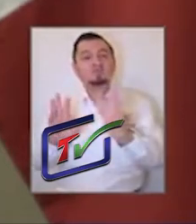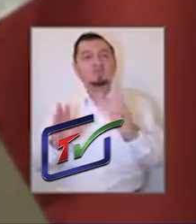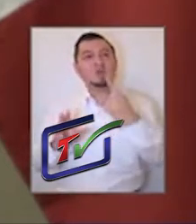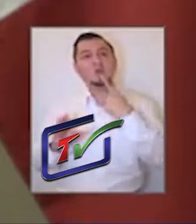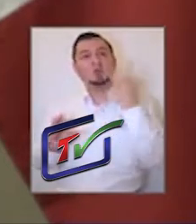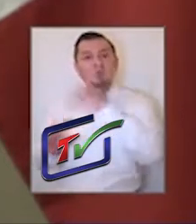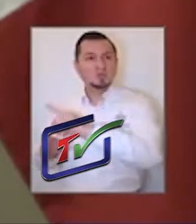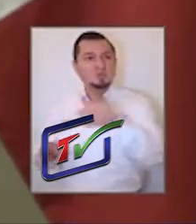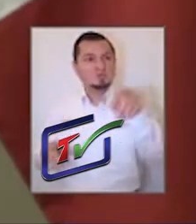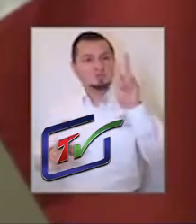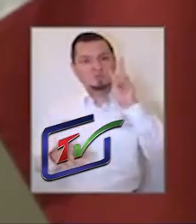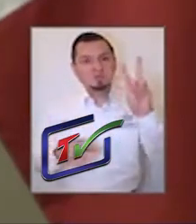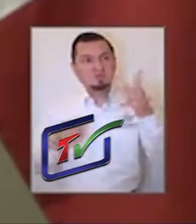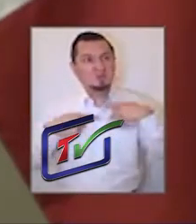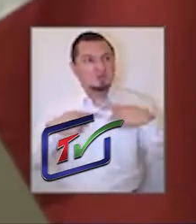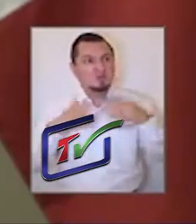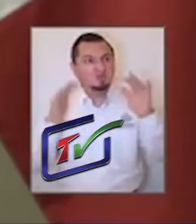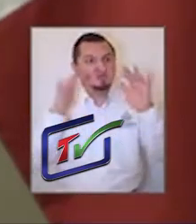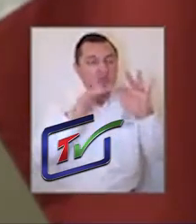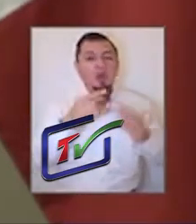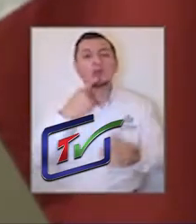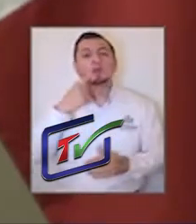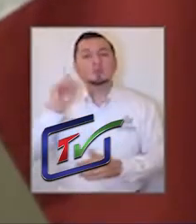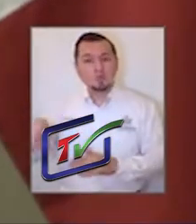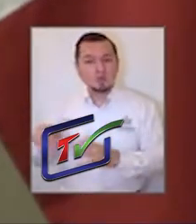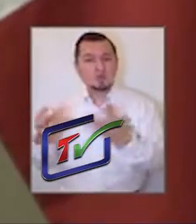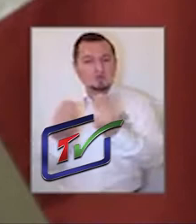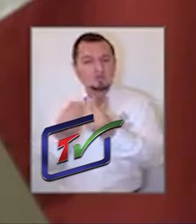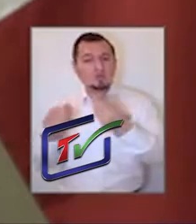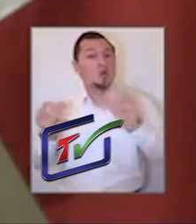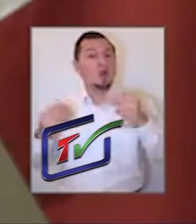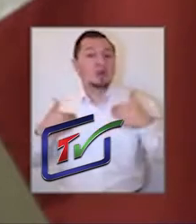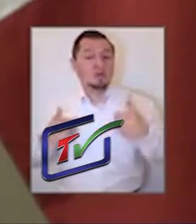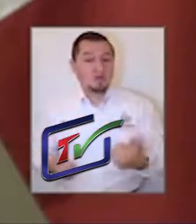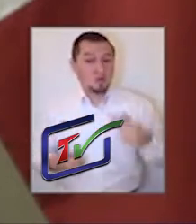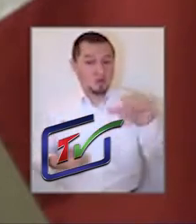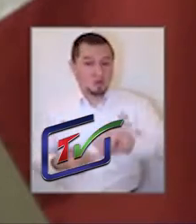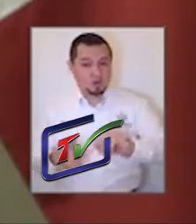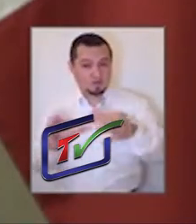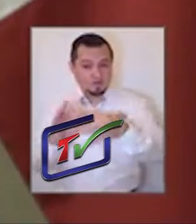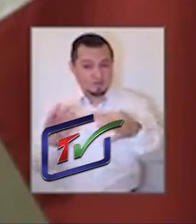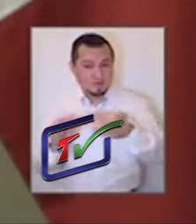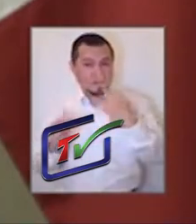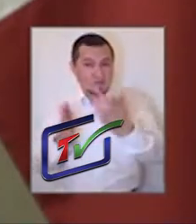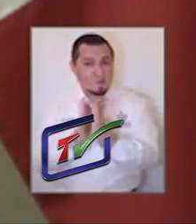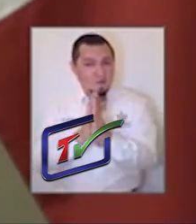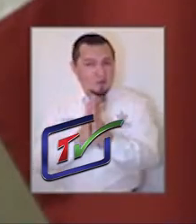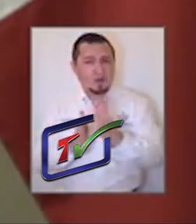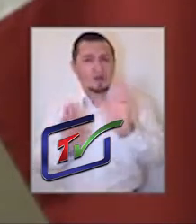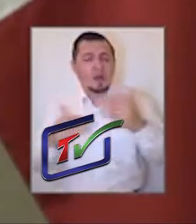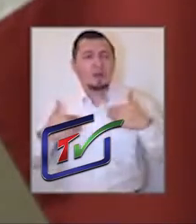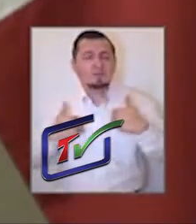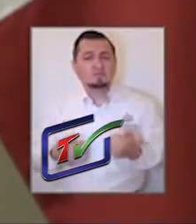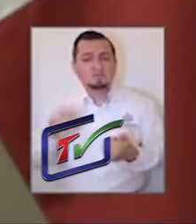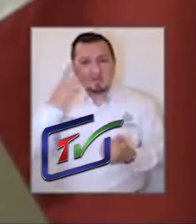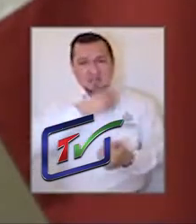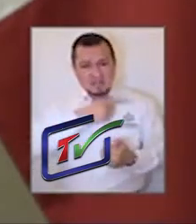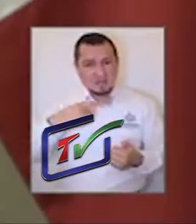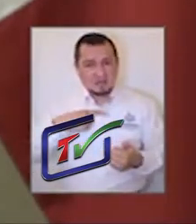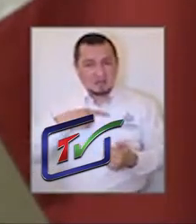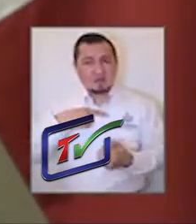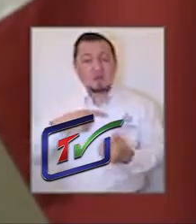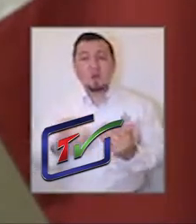nos ayuden también a denunciar a aquellas personas que de manera irresponsable no hayan entendido el mensaje que hoy estamos dando. En ese